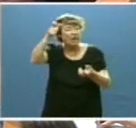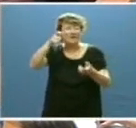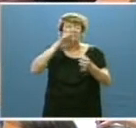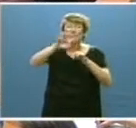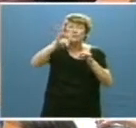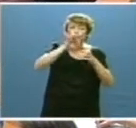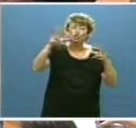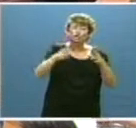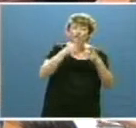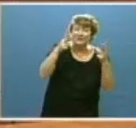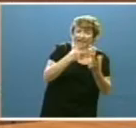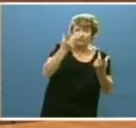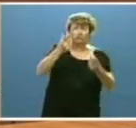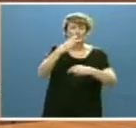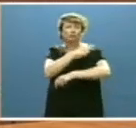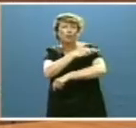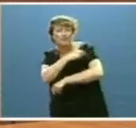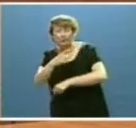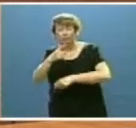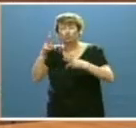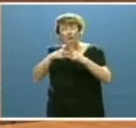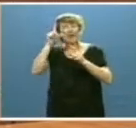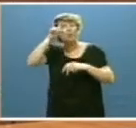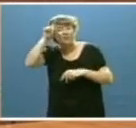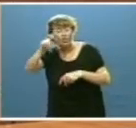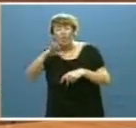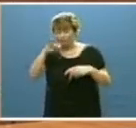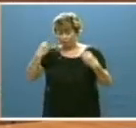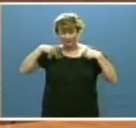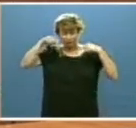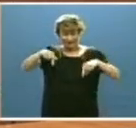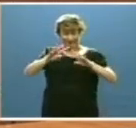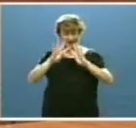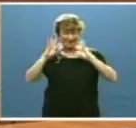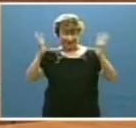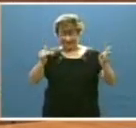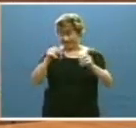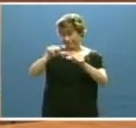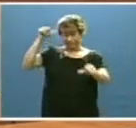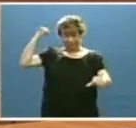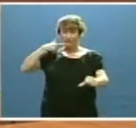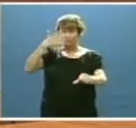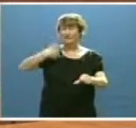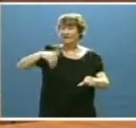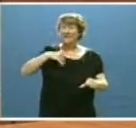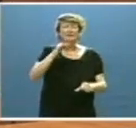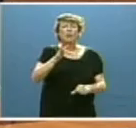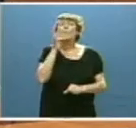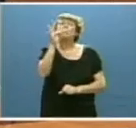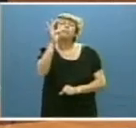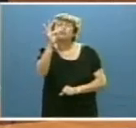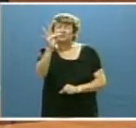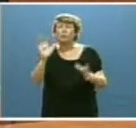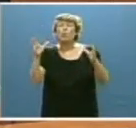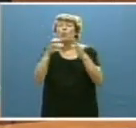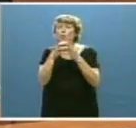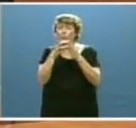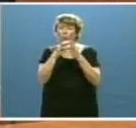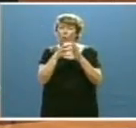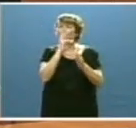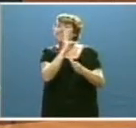por ello y como ya hemos hecho en esta misma cámara en otras ocasiones sería muy positivo que los grupos parlamentarios y la